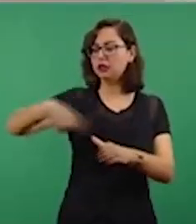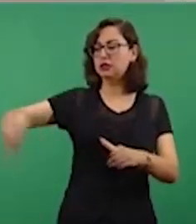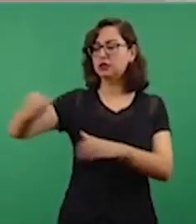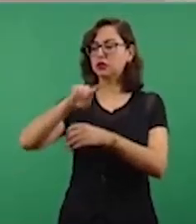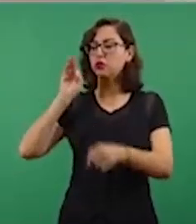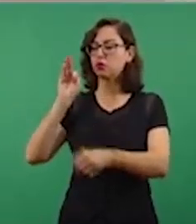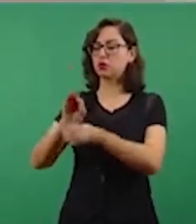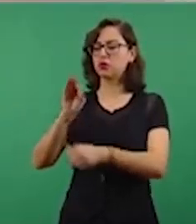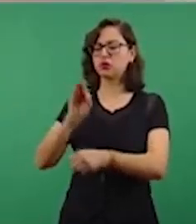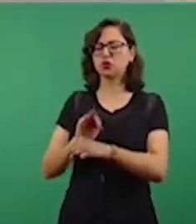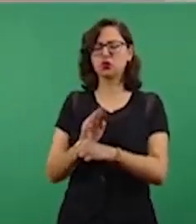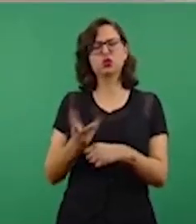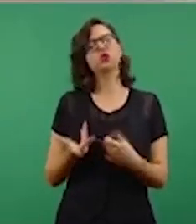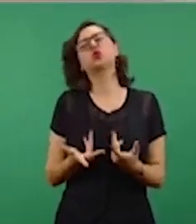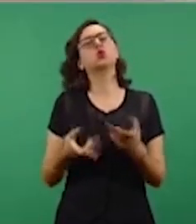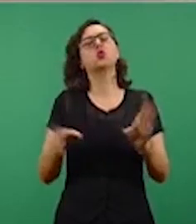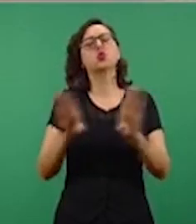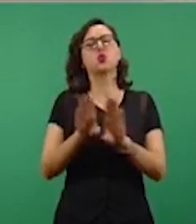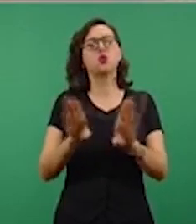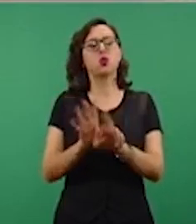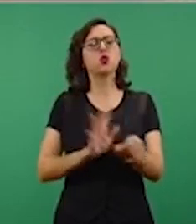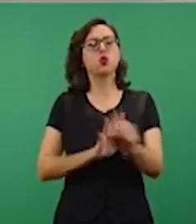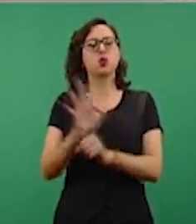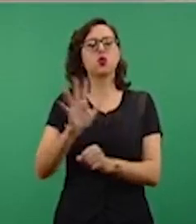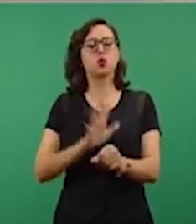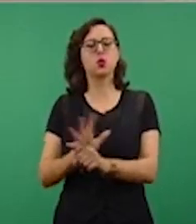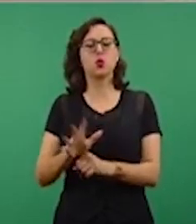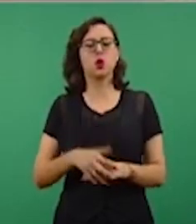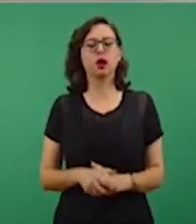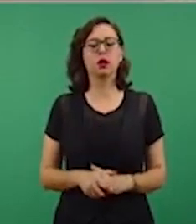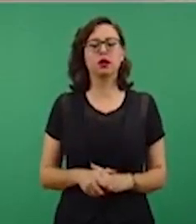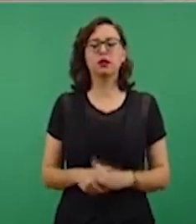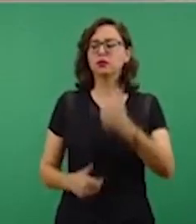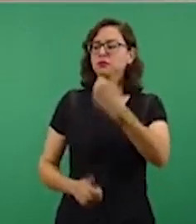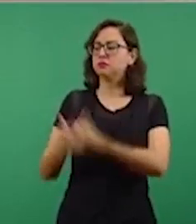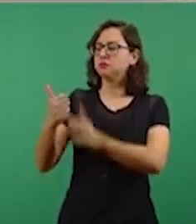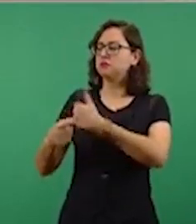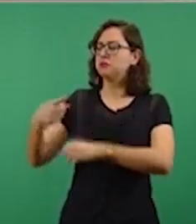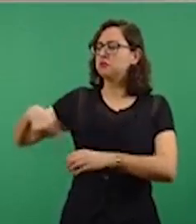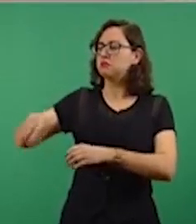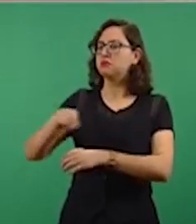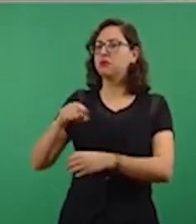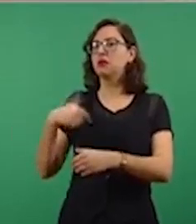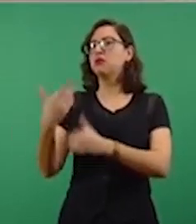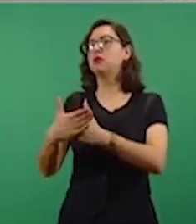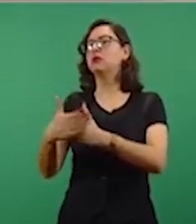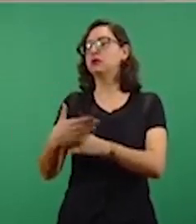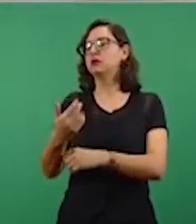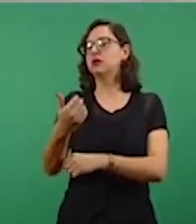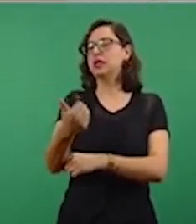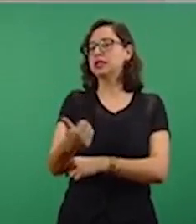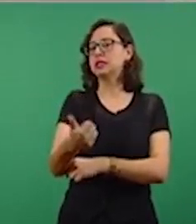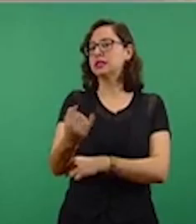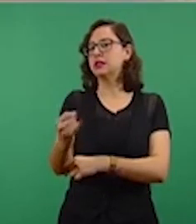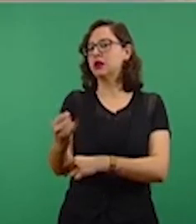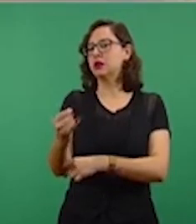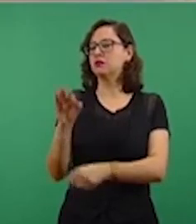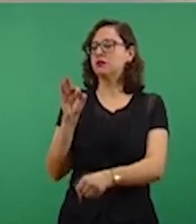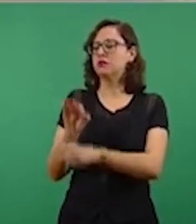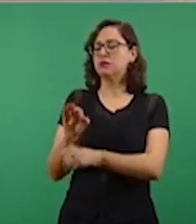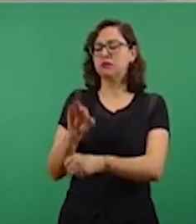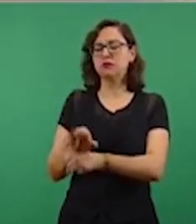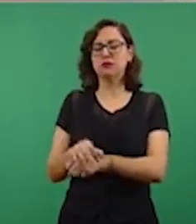¿con qué tipo de protección se va a brindar a los contendientes para este 6 de junio? Y si el